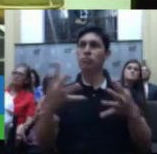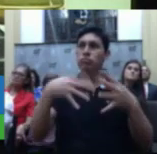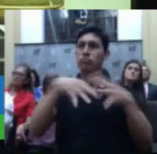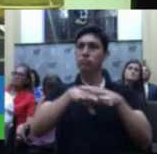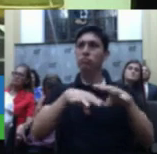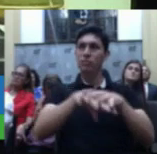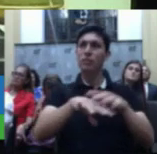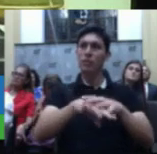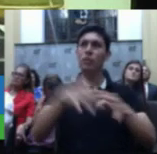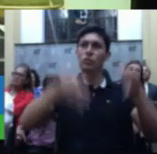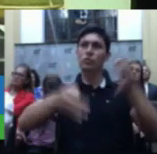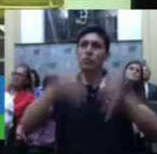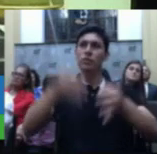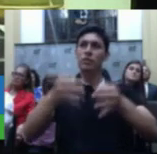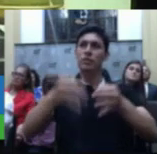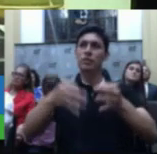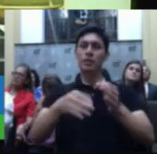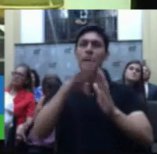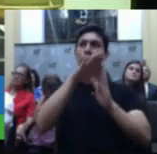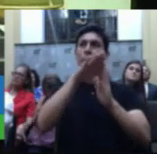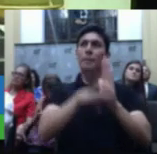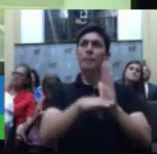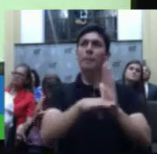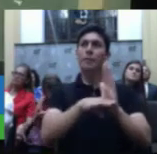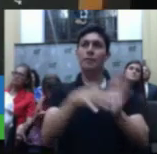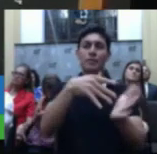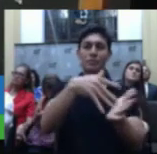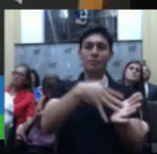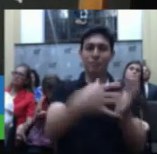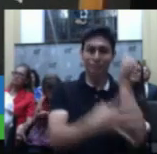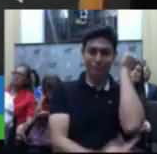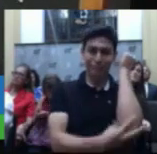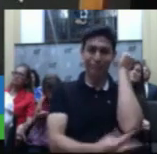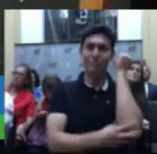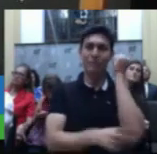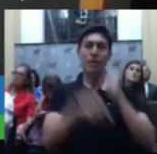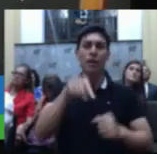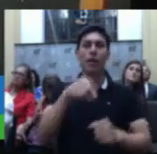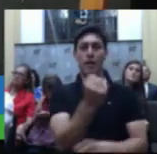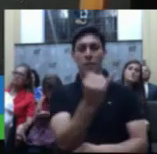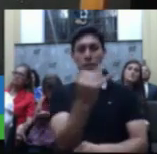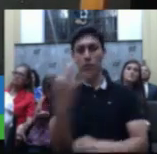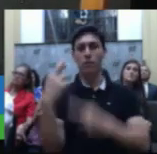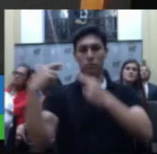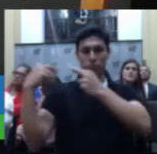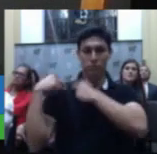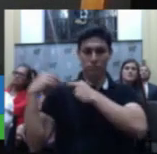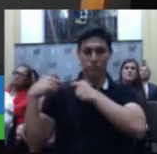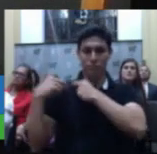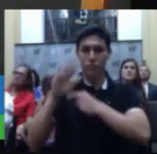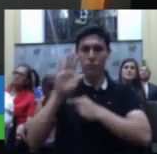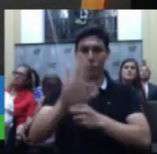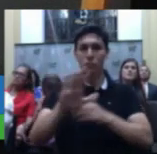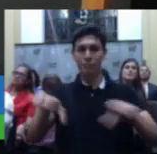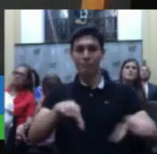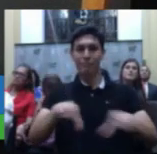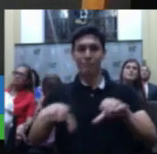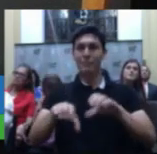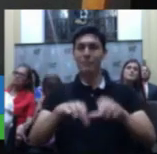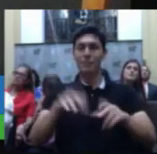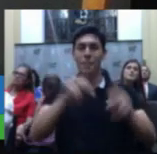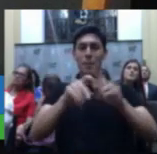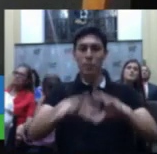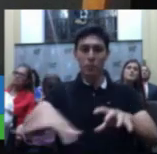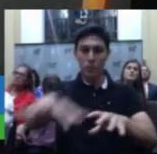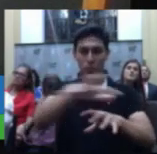los sectores menos favorecidos. Estos son solo algunos de los cargos que ejerció durante su actividad pública y